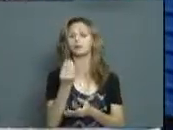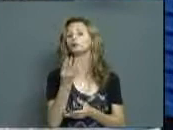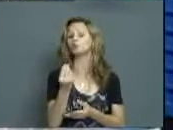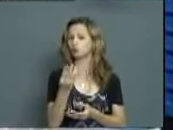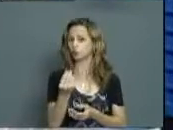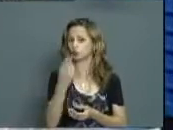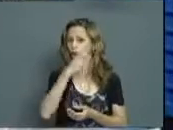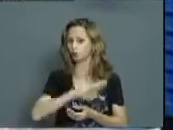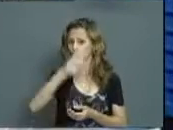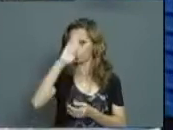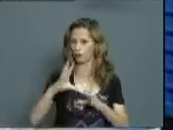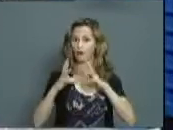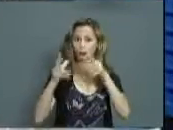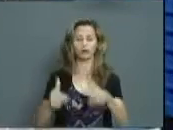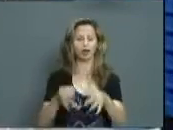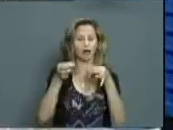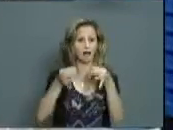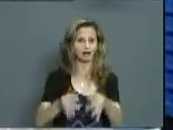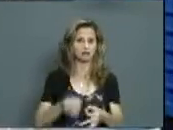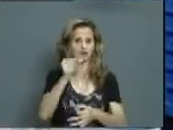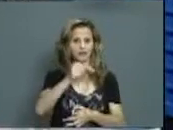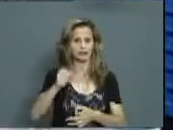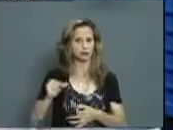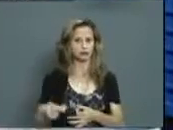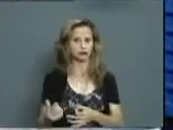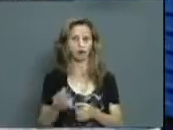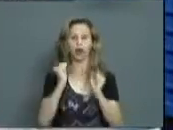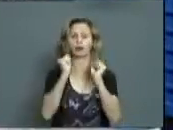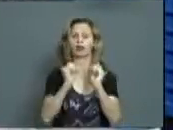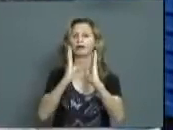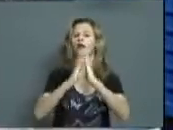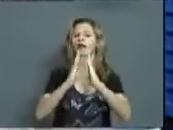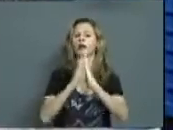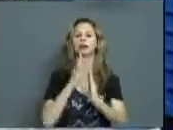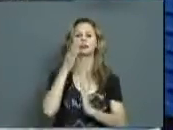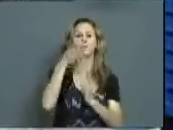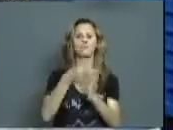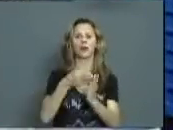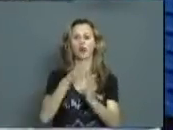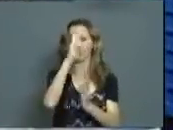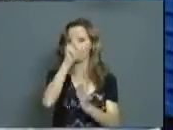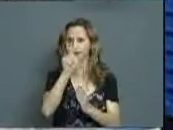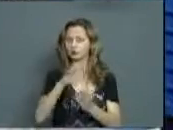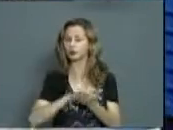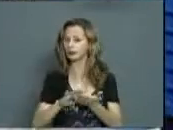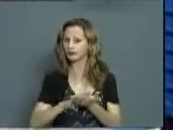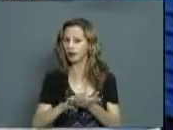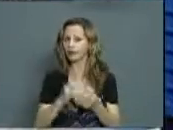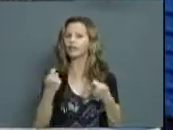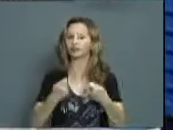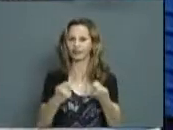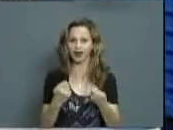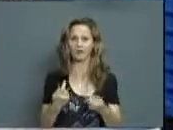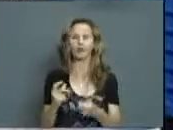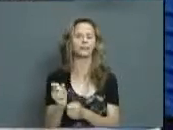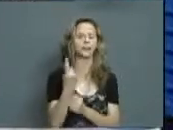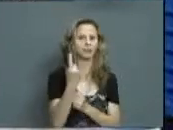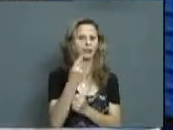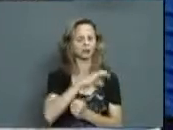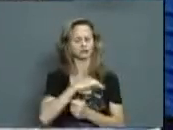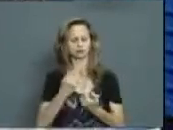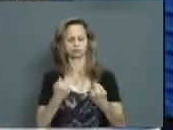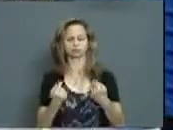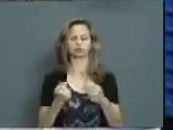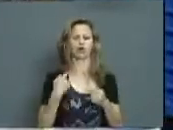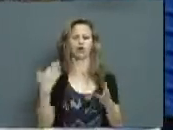en el país y en el mundo de pacientes vacunados. Y están en dependencia del momento en que usted acude a los servicios médicos y de la atención que usted recibe, en el momento